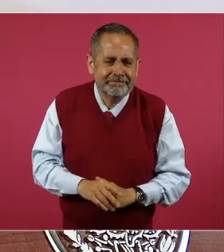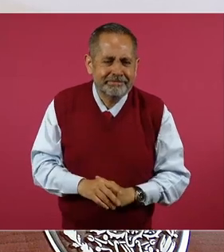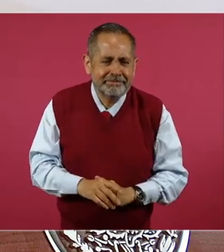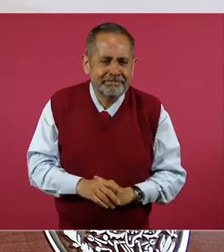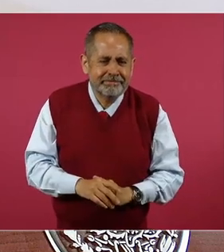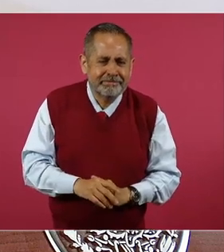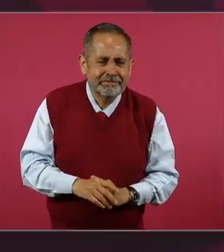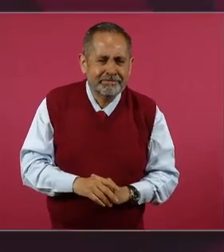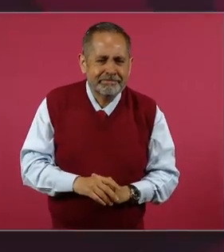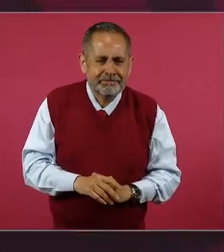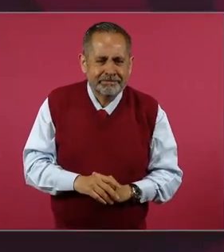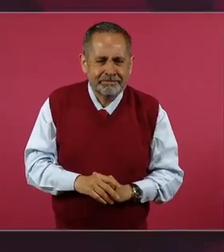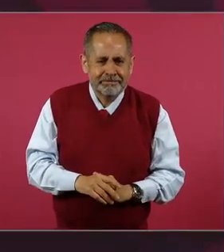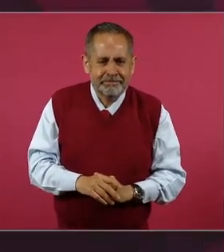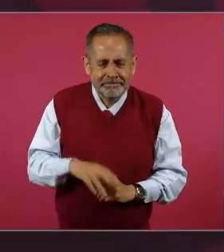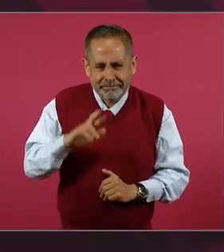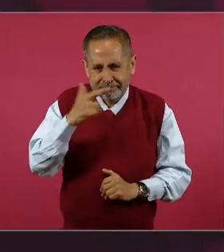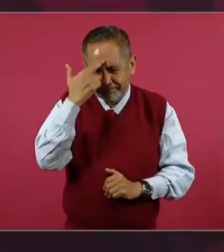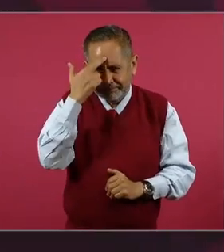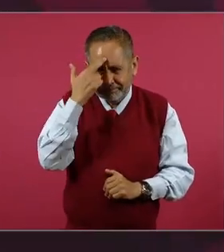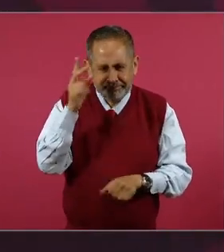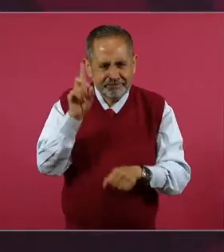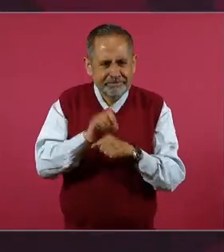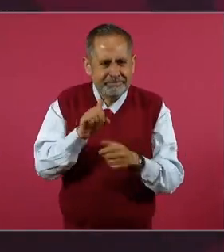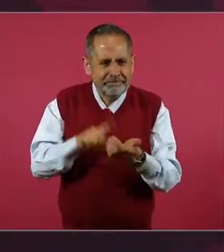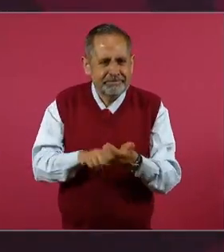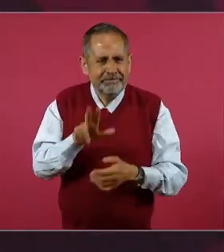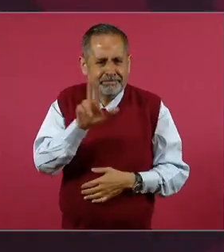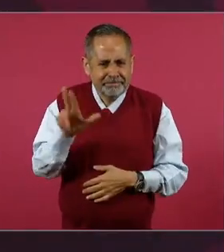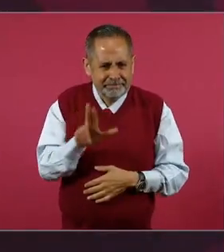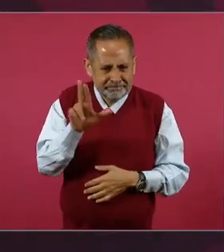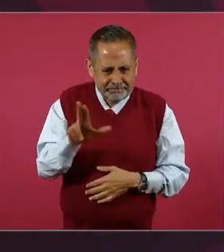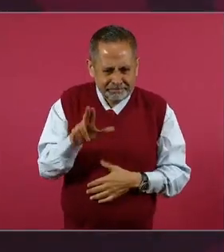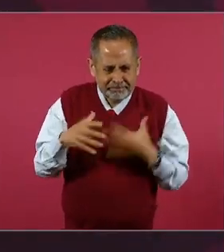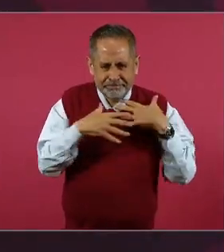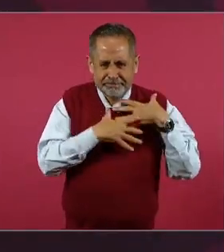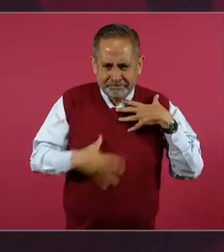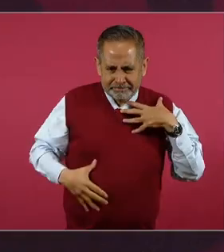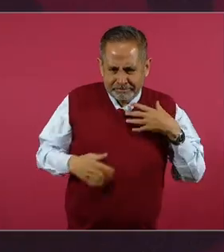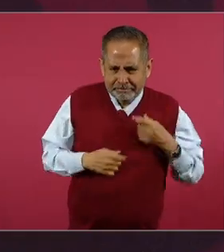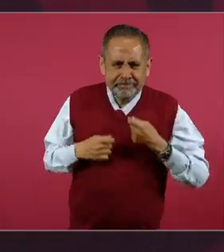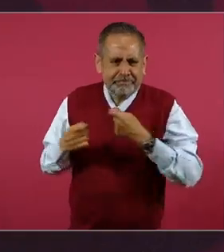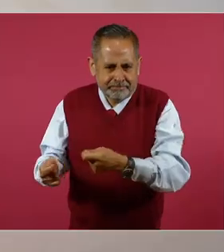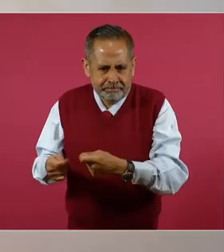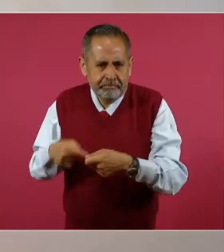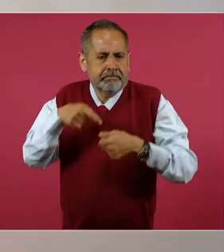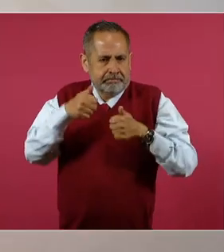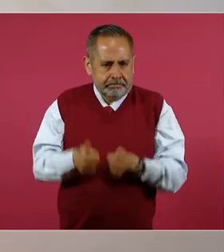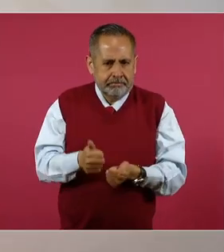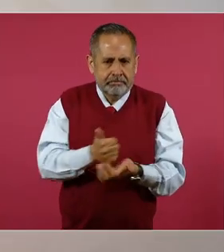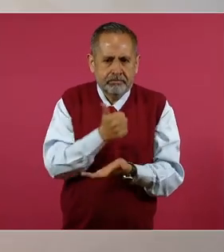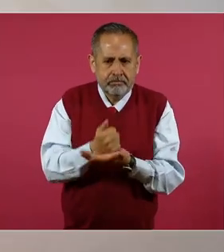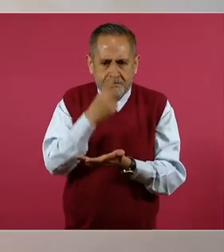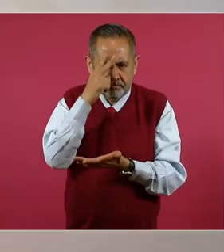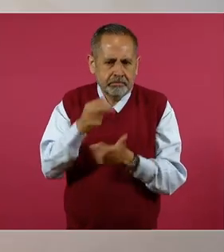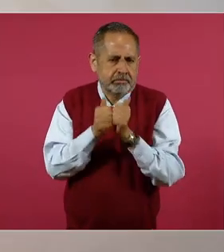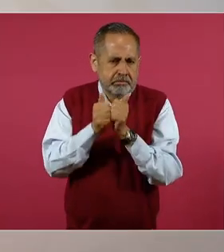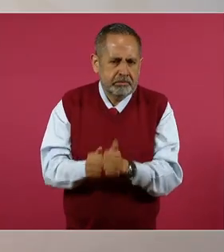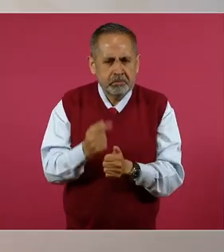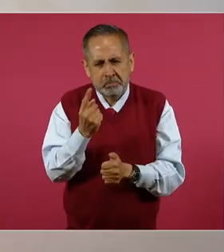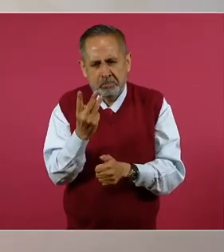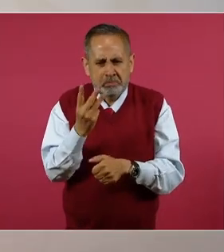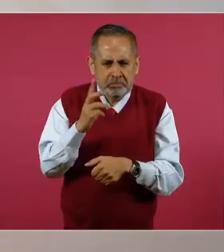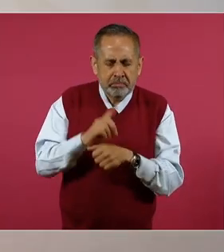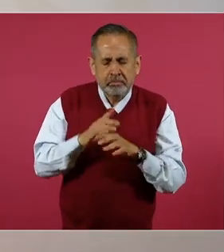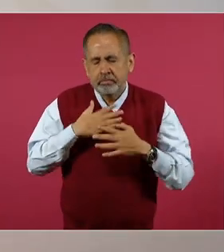recuerdo que el martes entrego la banda, me voy a quedar aquí unos días para aclimatarme,